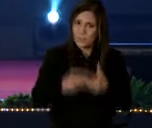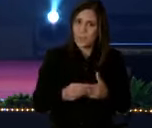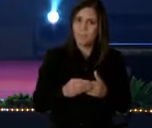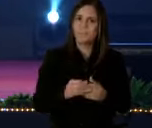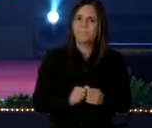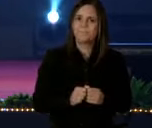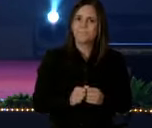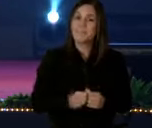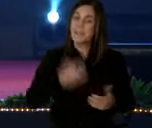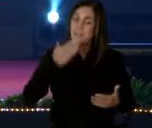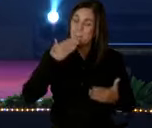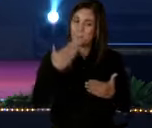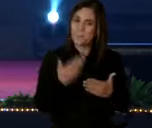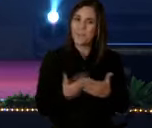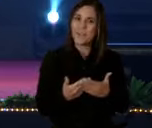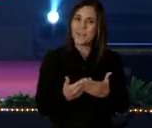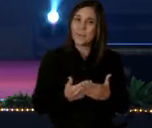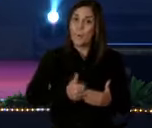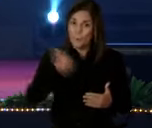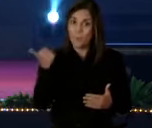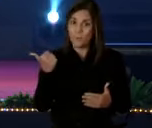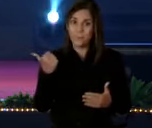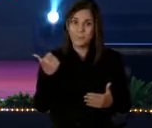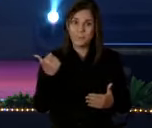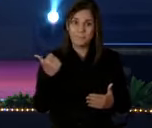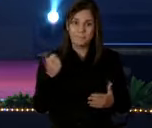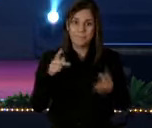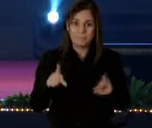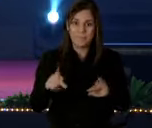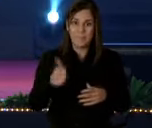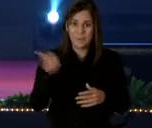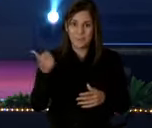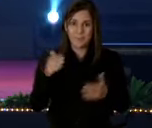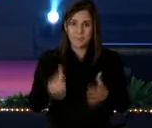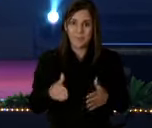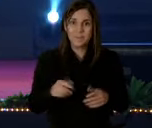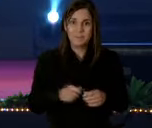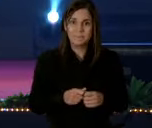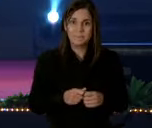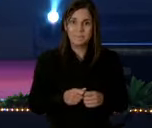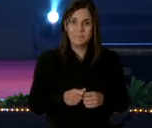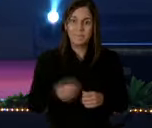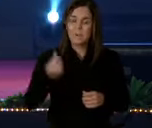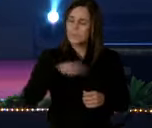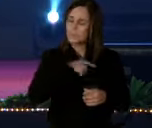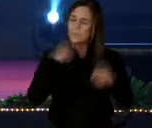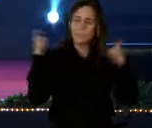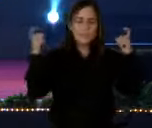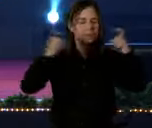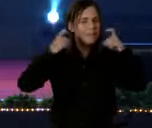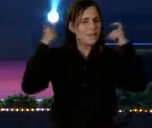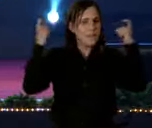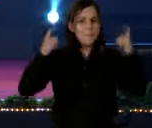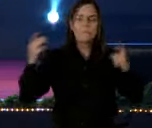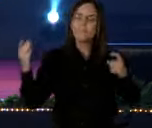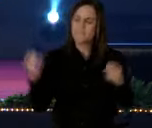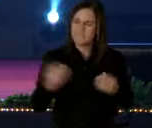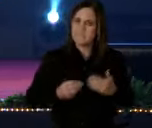ay, qué bueno, alguien más. Alguien más. Les celebramos, le damos la